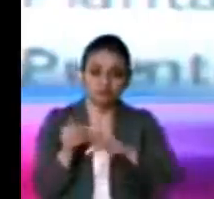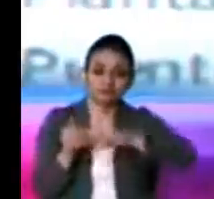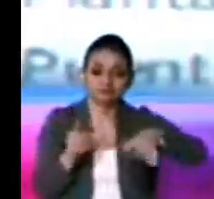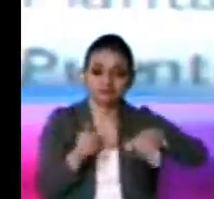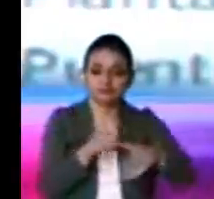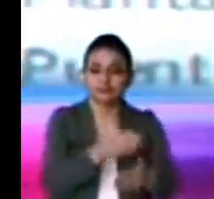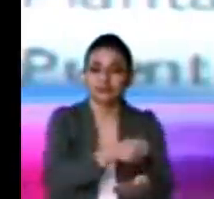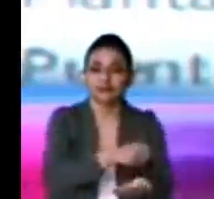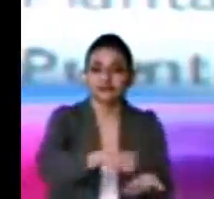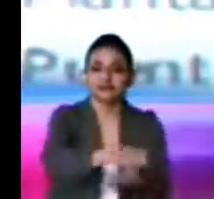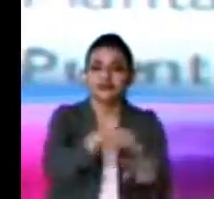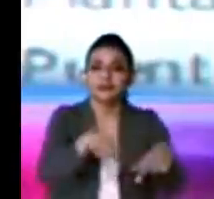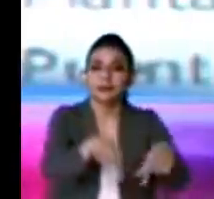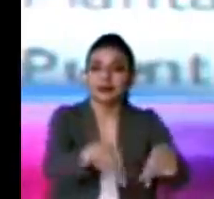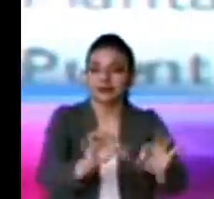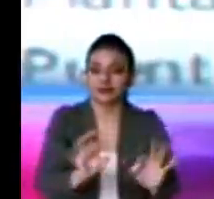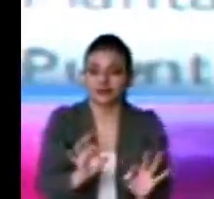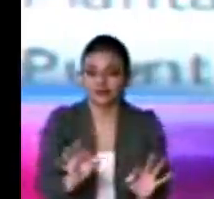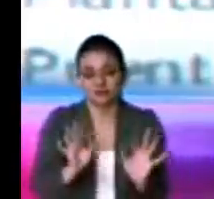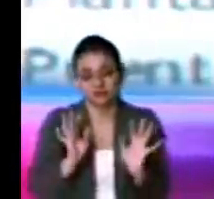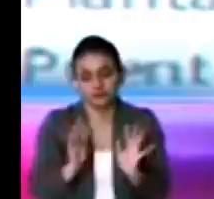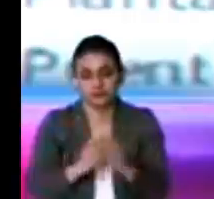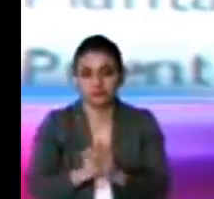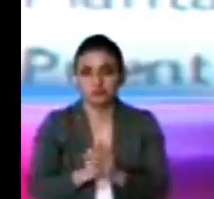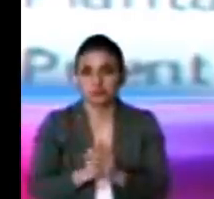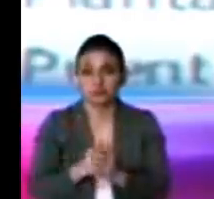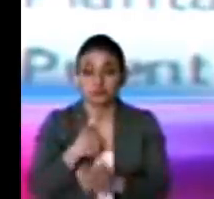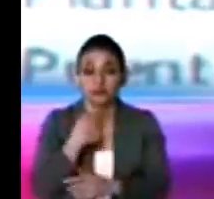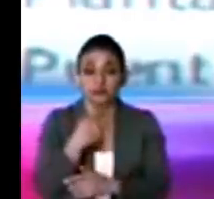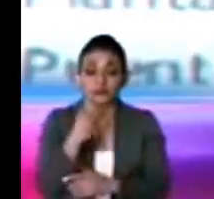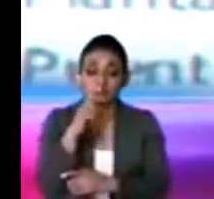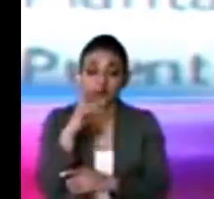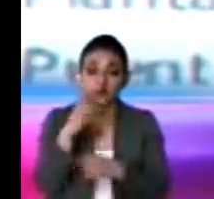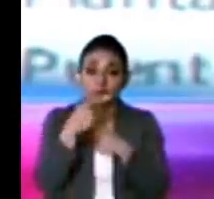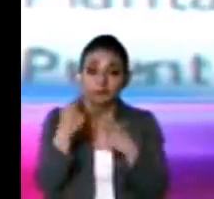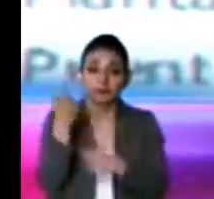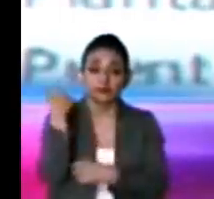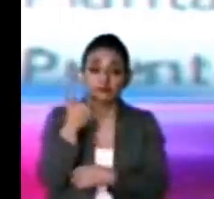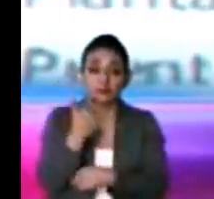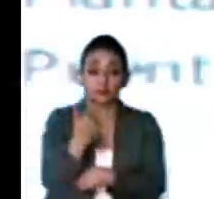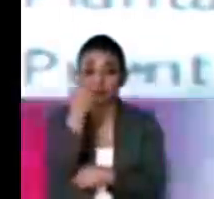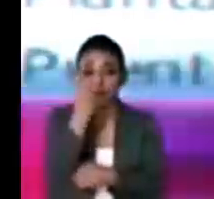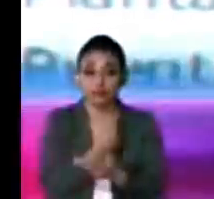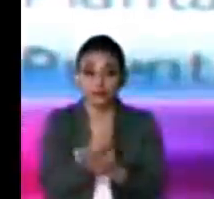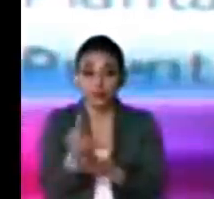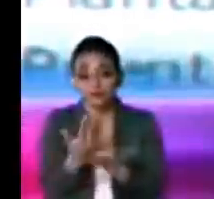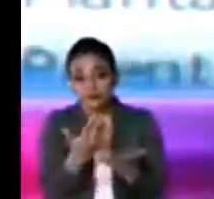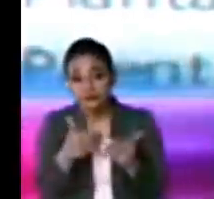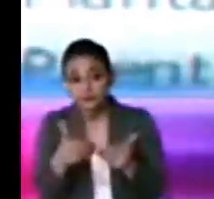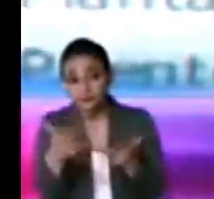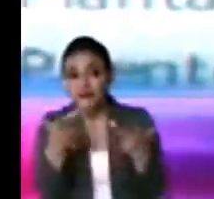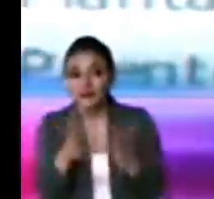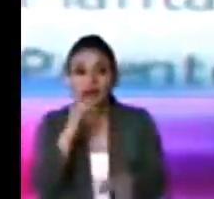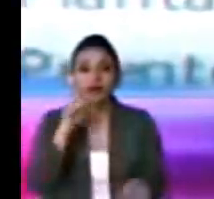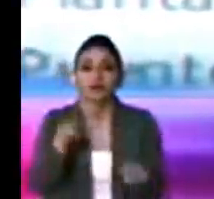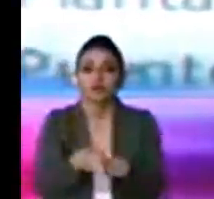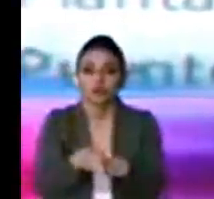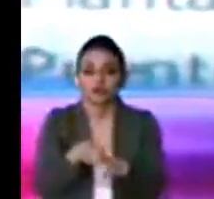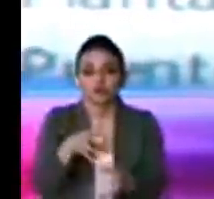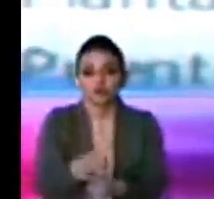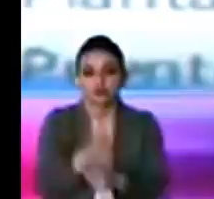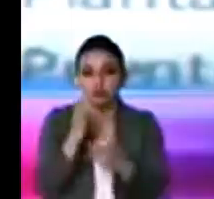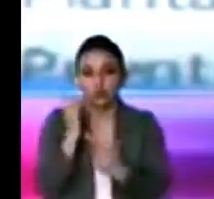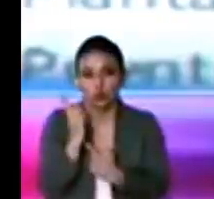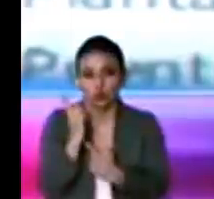yo ya dejo el gobierno el 24 de mayo. Ya voy a esperar solo esta semana para llegar a un acuerdo con el ISMA. Estos terrenos cuestan cerca